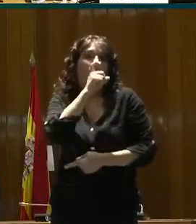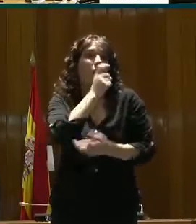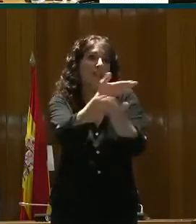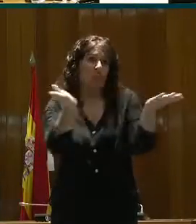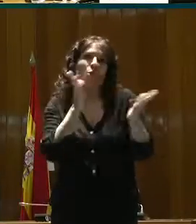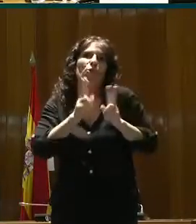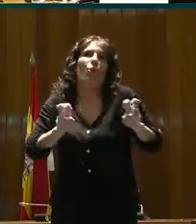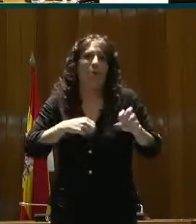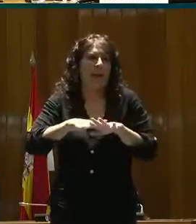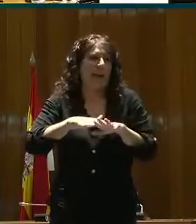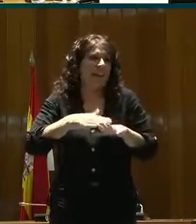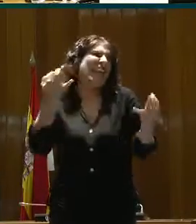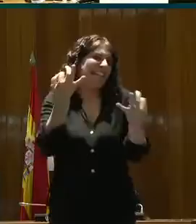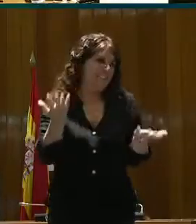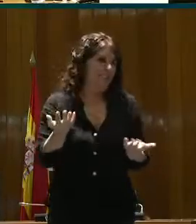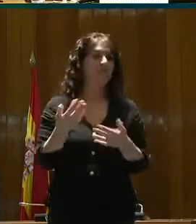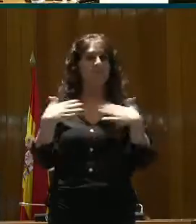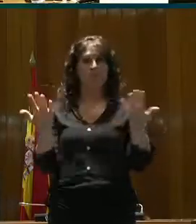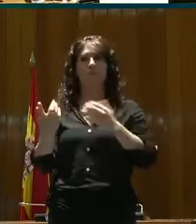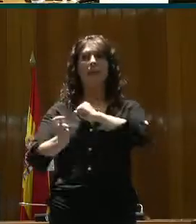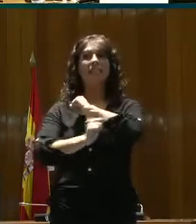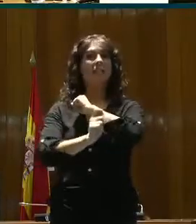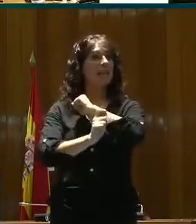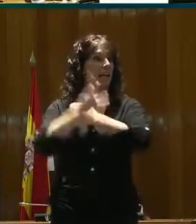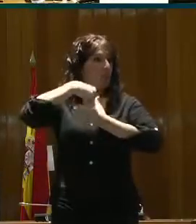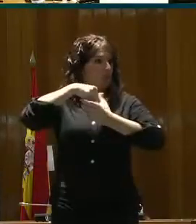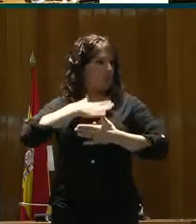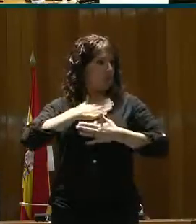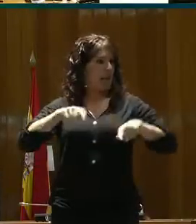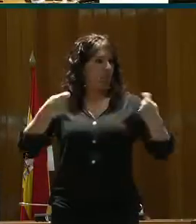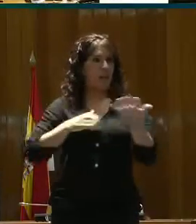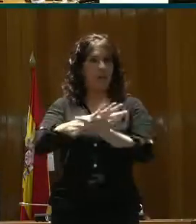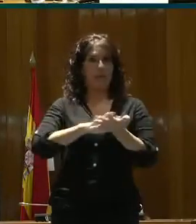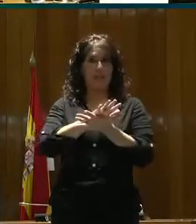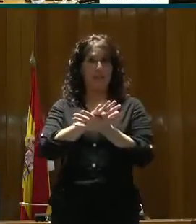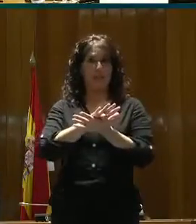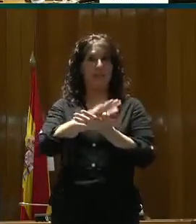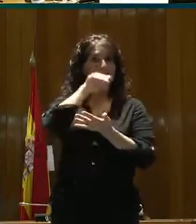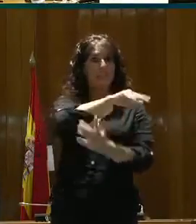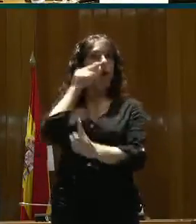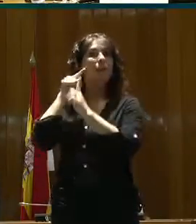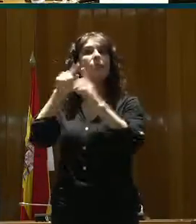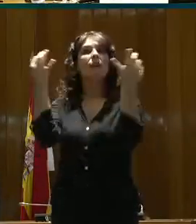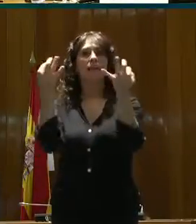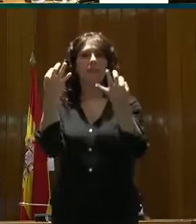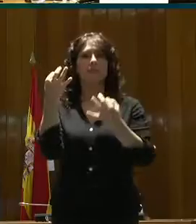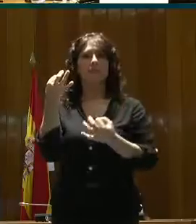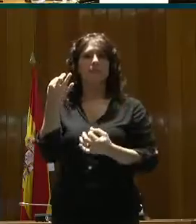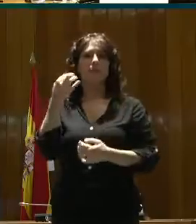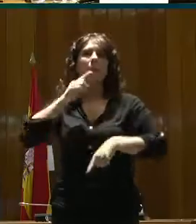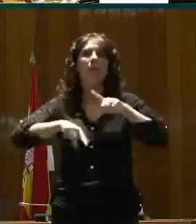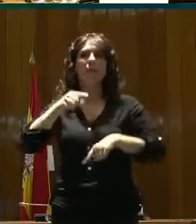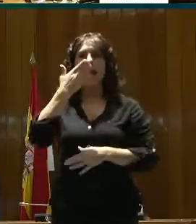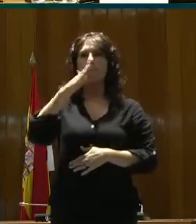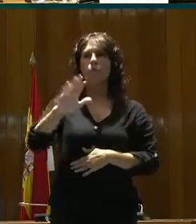pequeña introducción. Bien, se trata de la estrategia genuina que las lenguas de signos tienen para reproducir el discurso o las